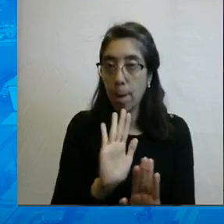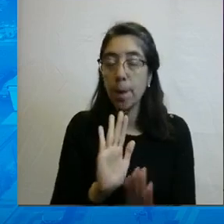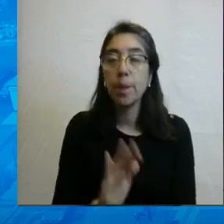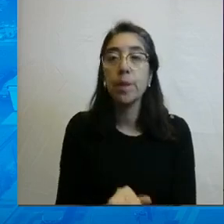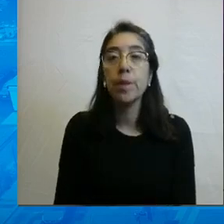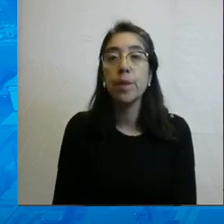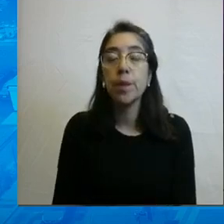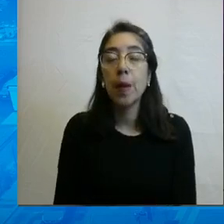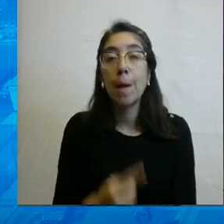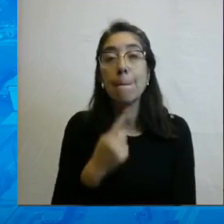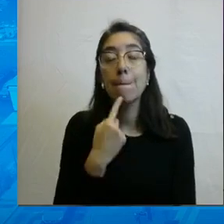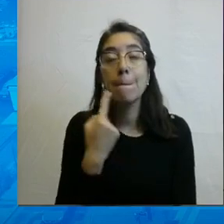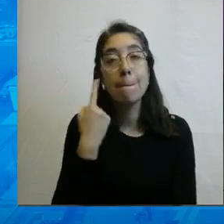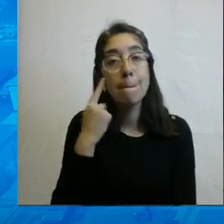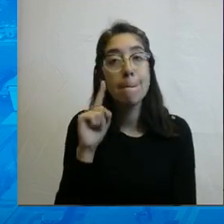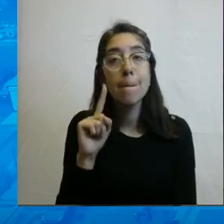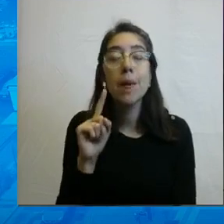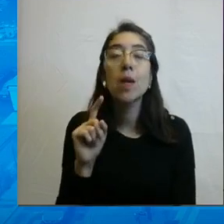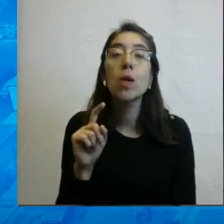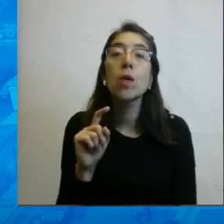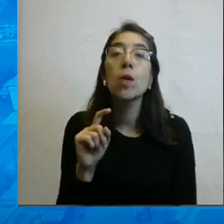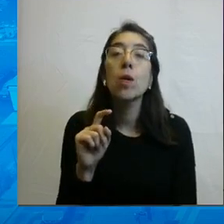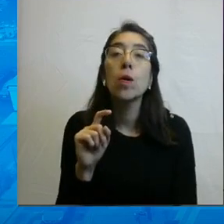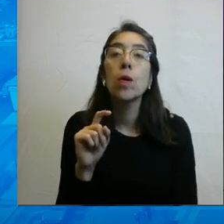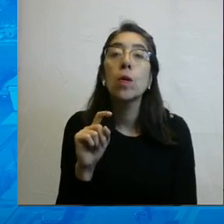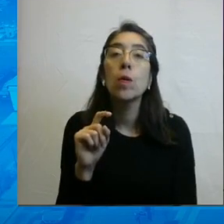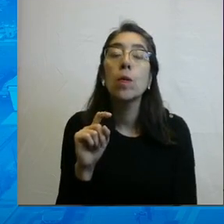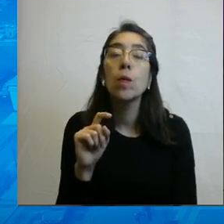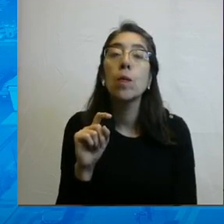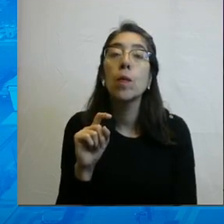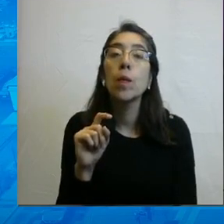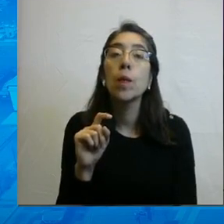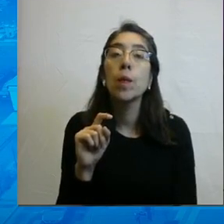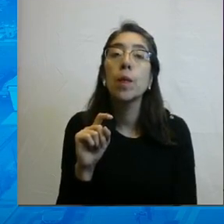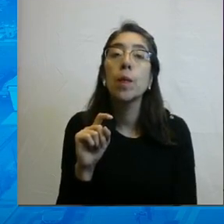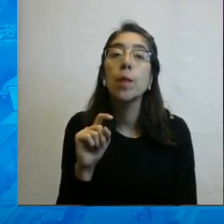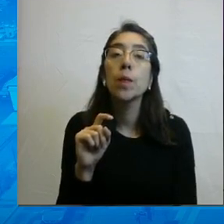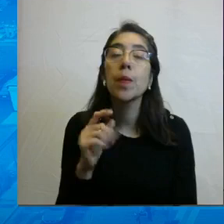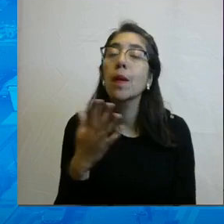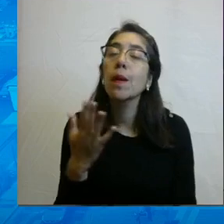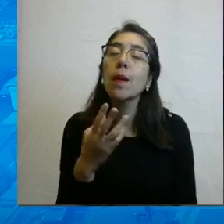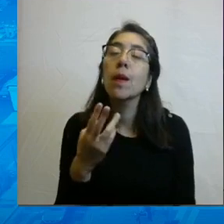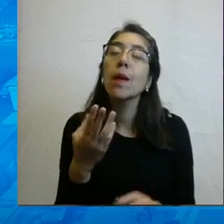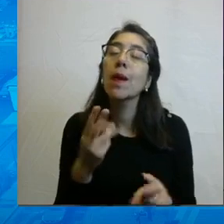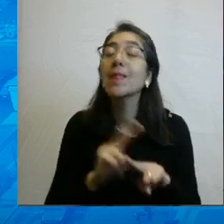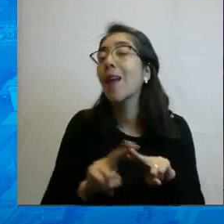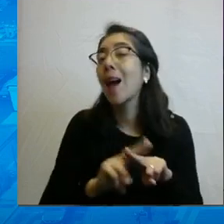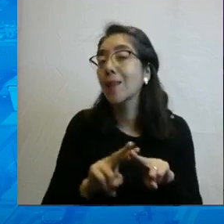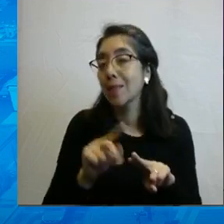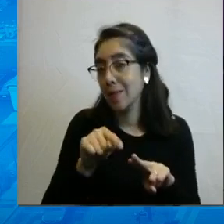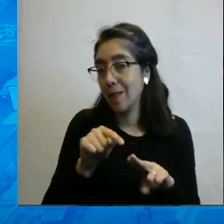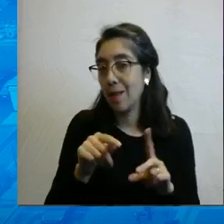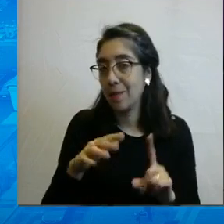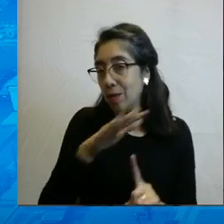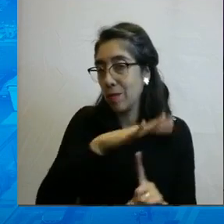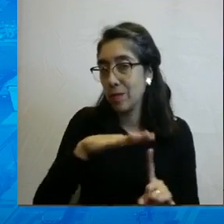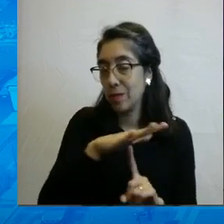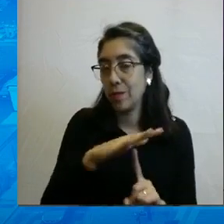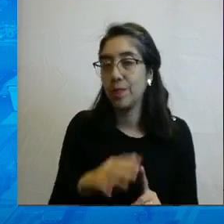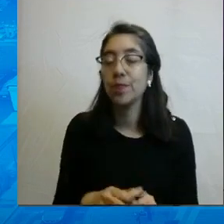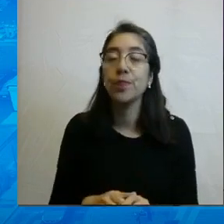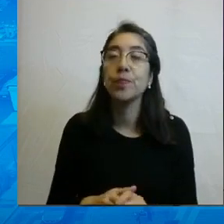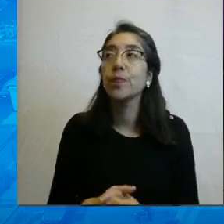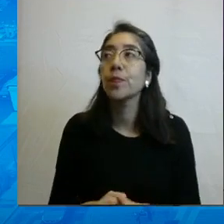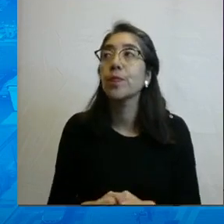Le va a explicar el administrador municipal cuál es el procedimiento en este caso. Gracias, presidente. Bueno, muchas